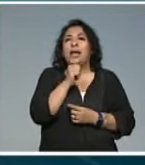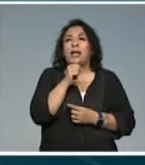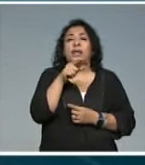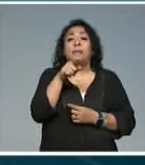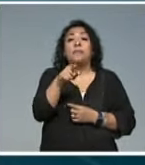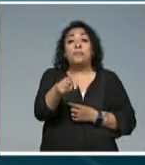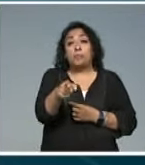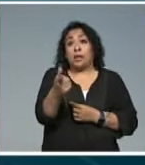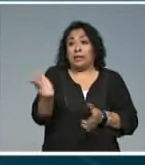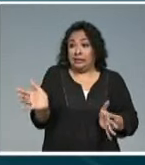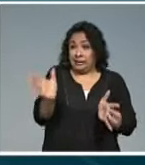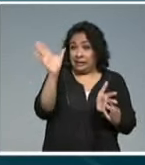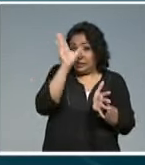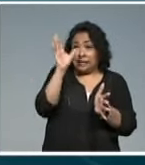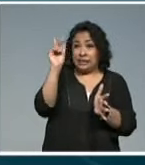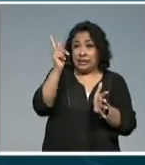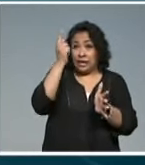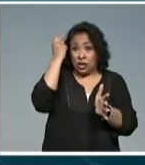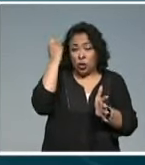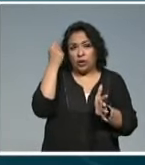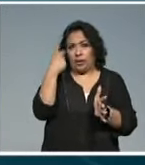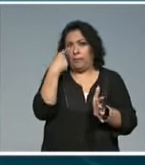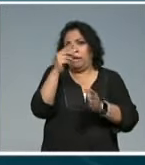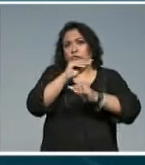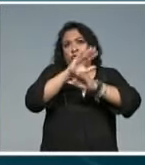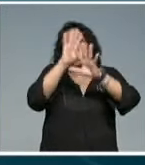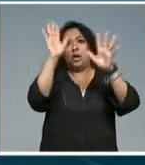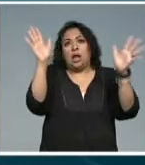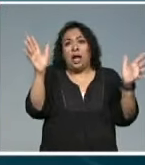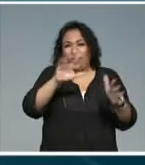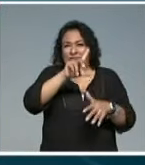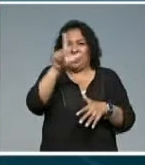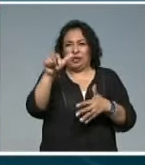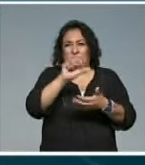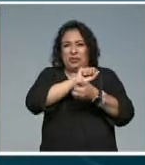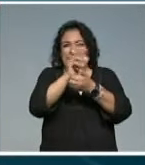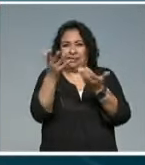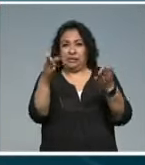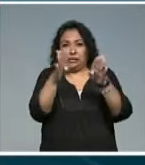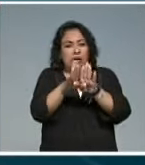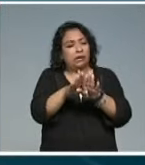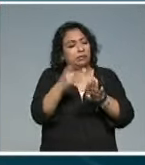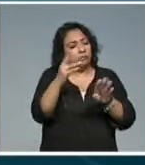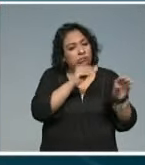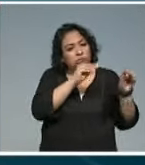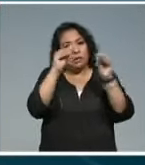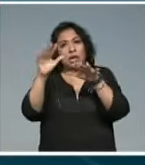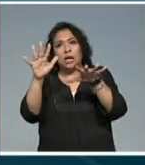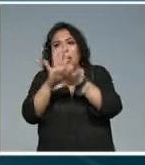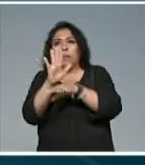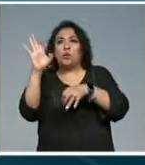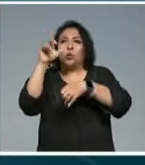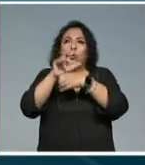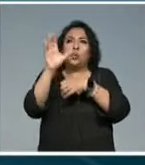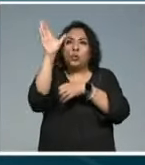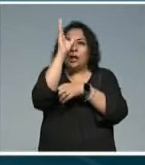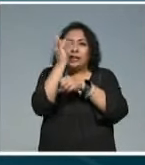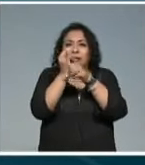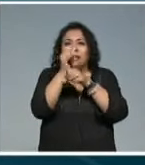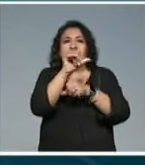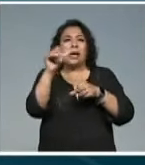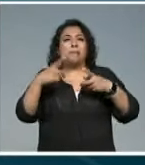la tecnología, porque hoy, después del confinamiento, se ve claro, clarísimamente, que o damos un salto a hacer una cultura científica en la